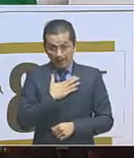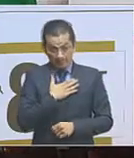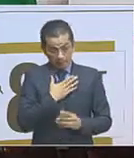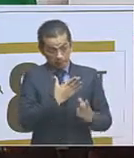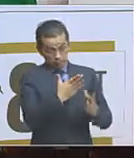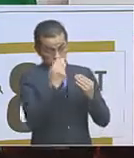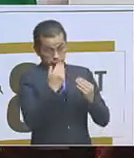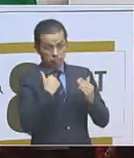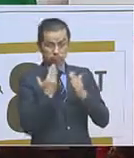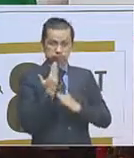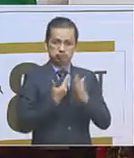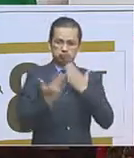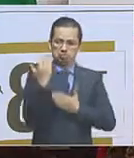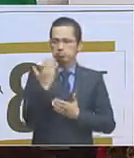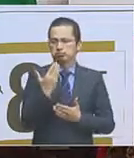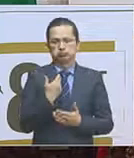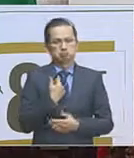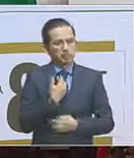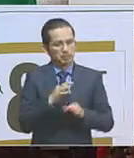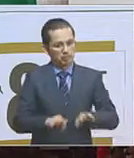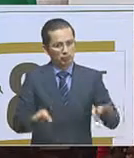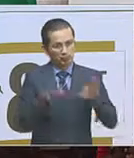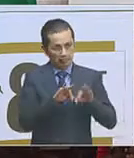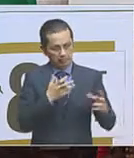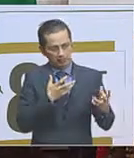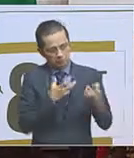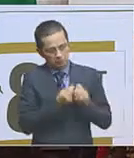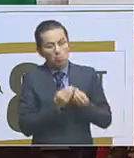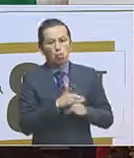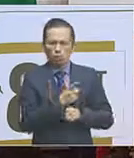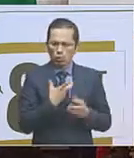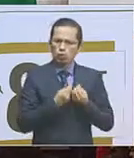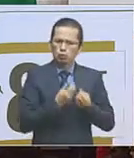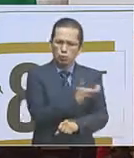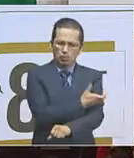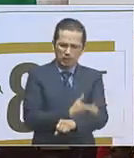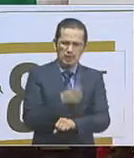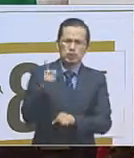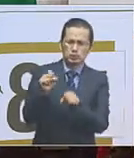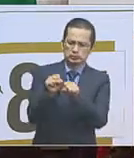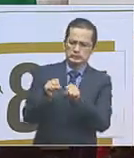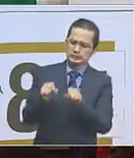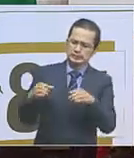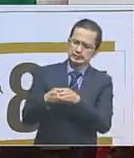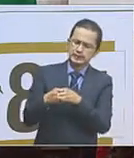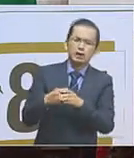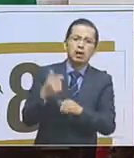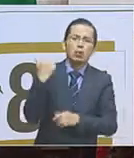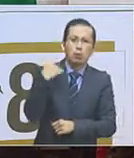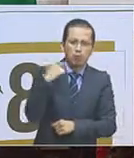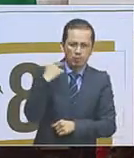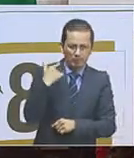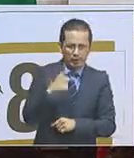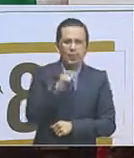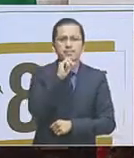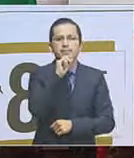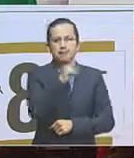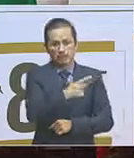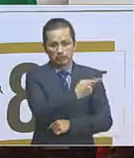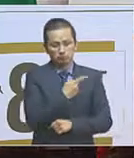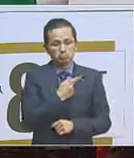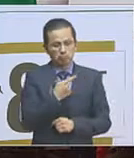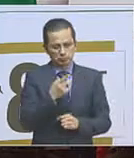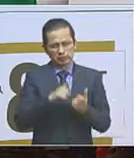como compañeros que fuimos en la sala guadalajara compartimos también al mismo tiempo ser magistrados